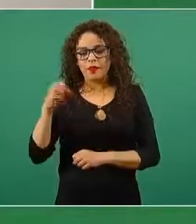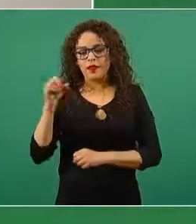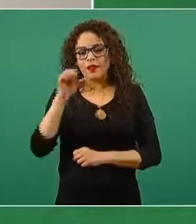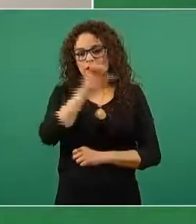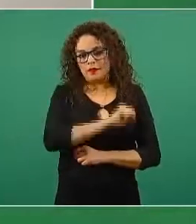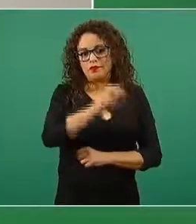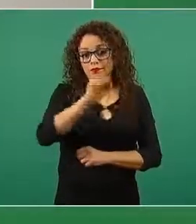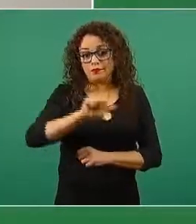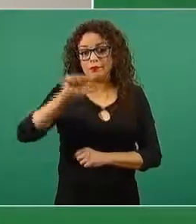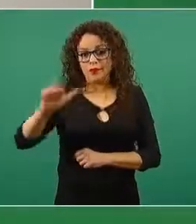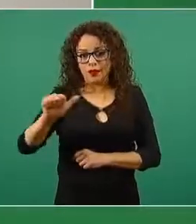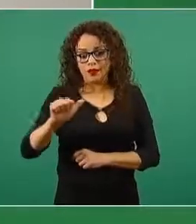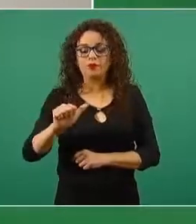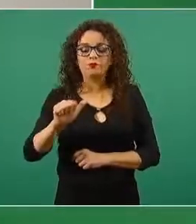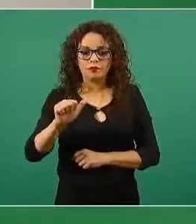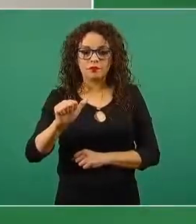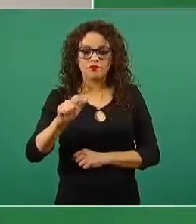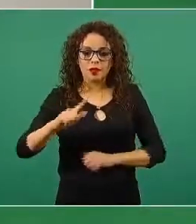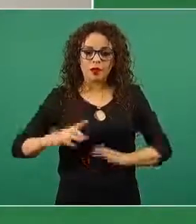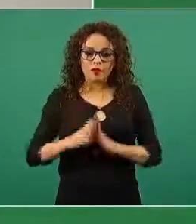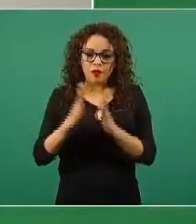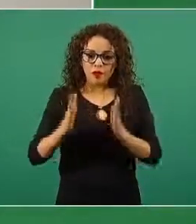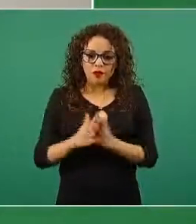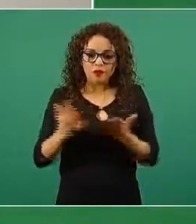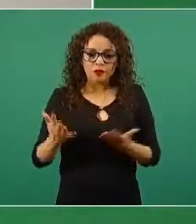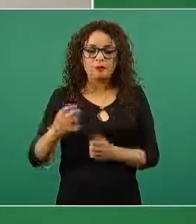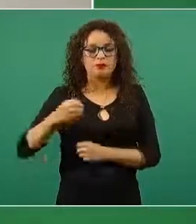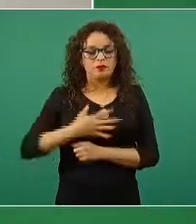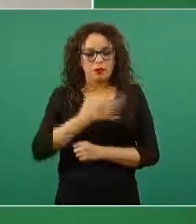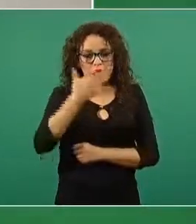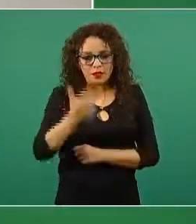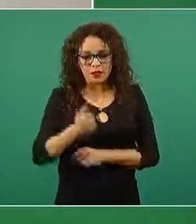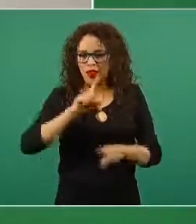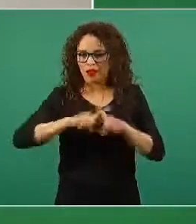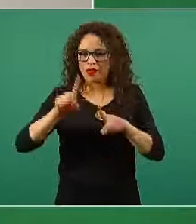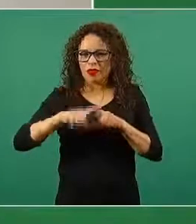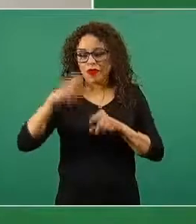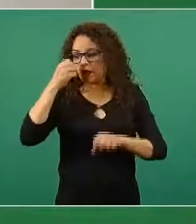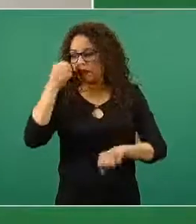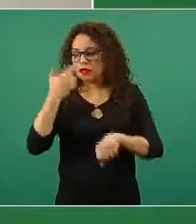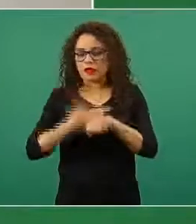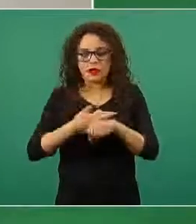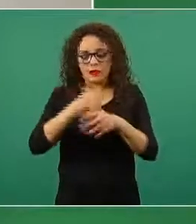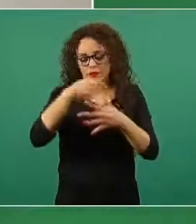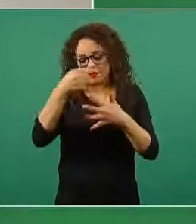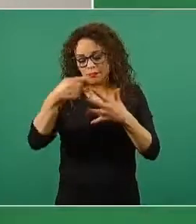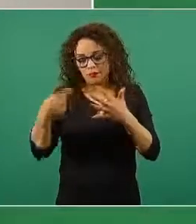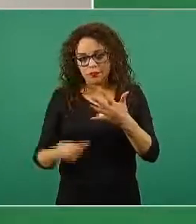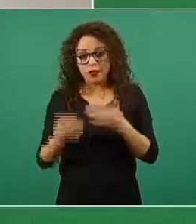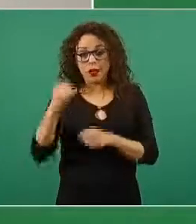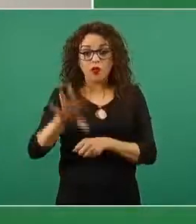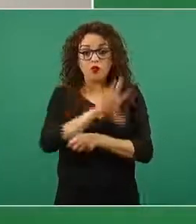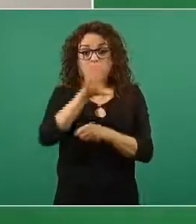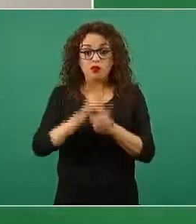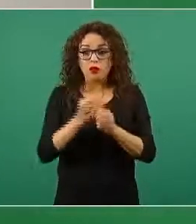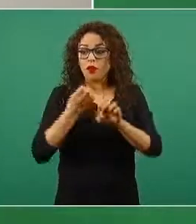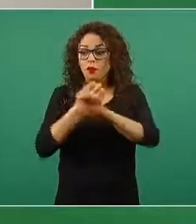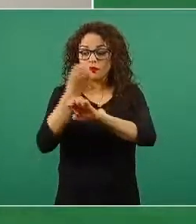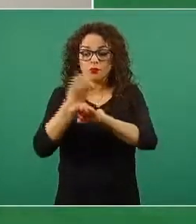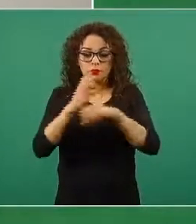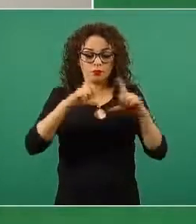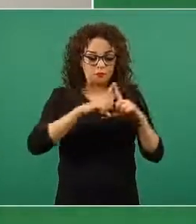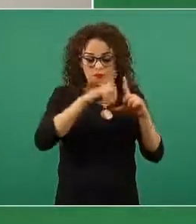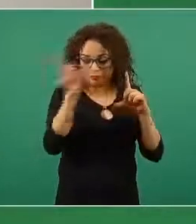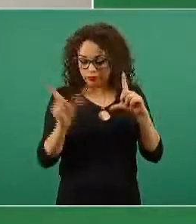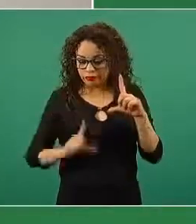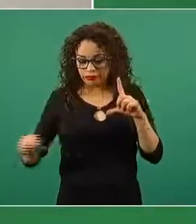que colabora, y de la Secretaría de Bienestar y de todas las secretarías y todos los estados de la República